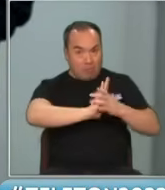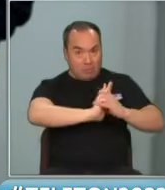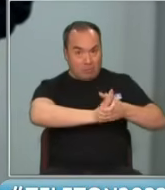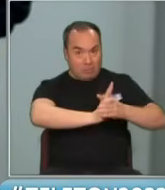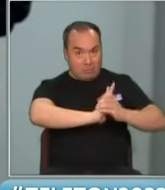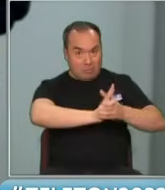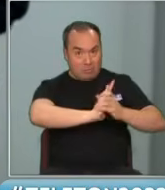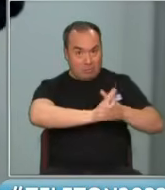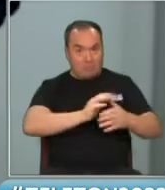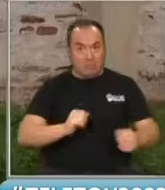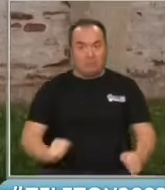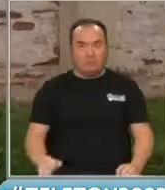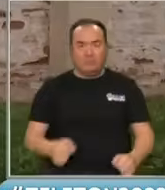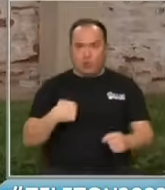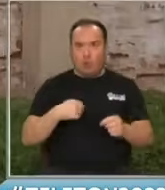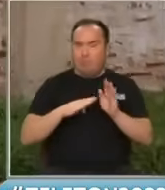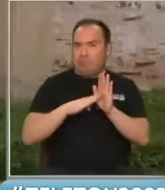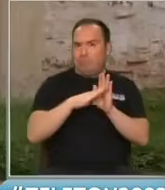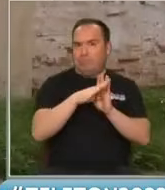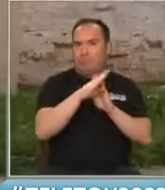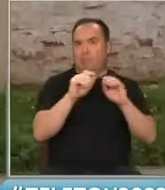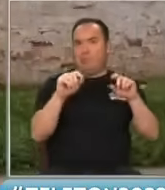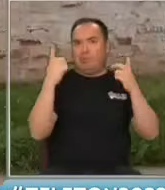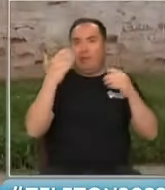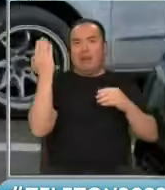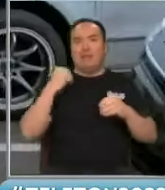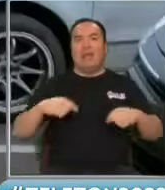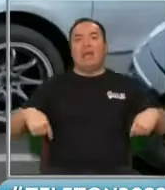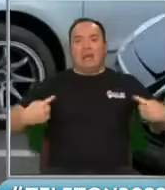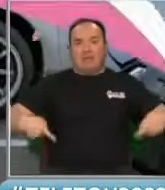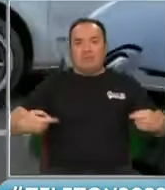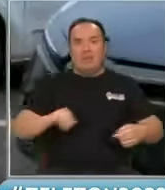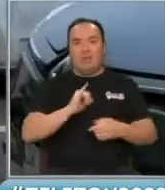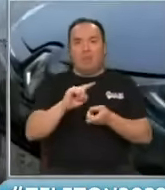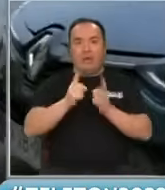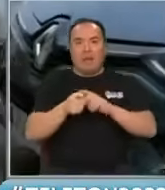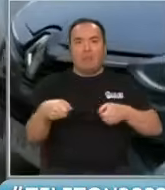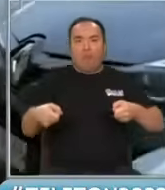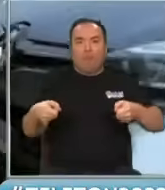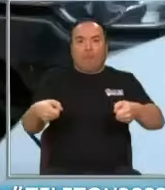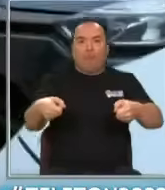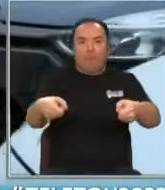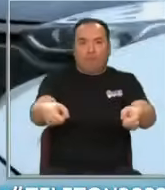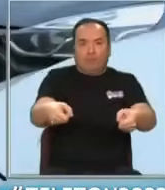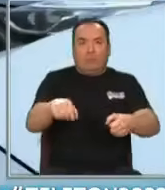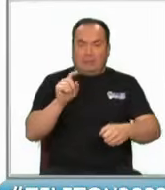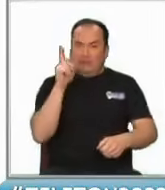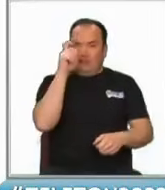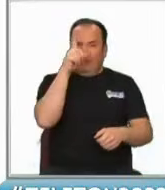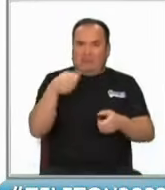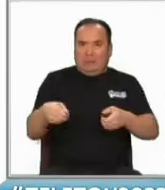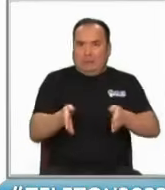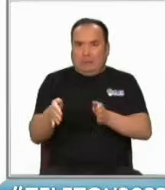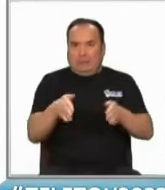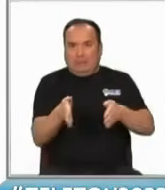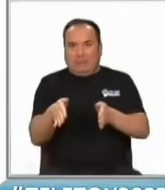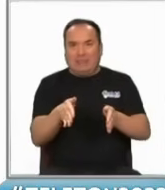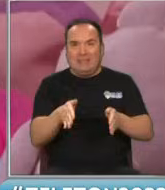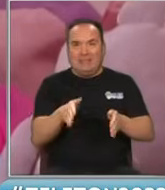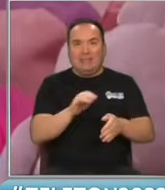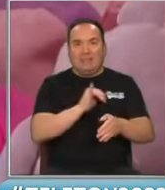Ha sido un avance increíble. Empecé con la silla, después el carrito, que me costaba manejarlo. Y